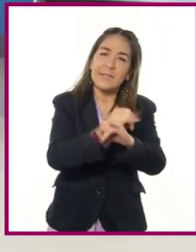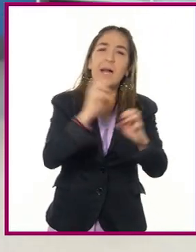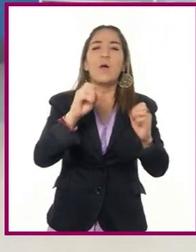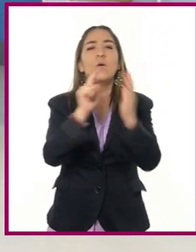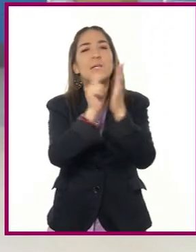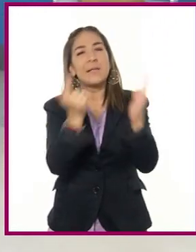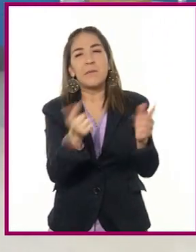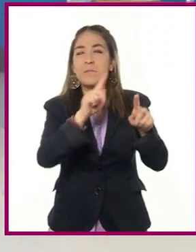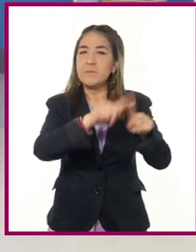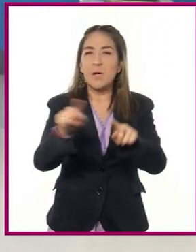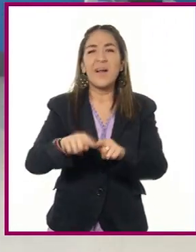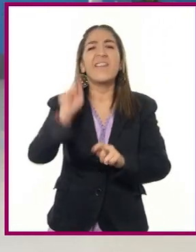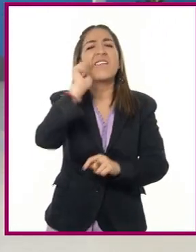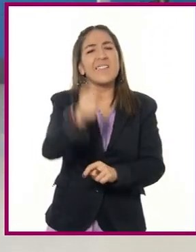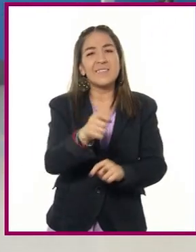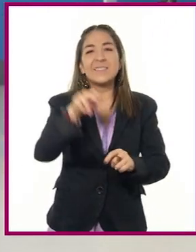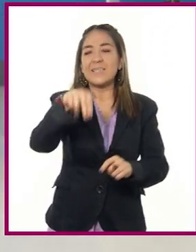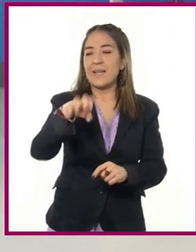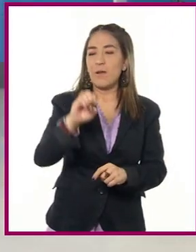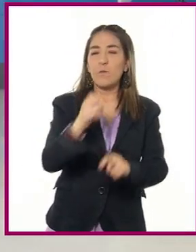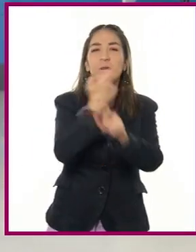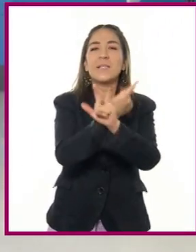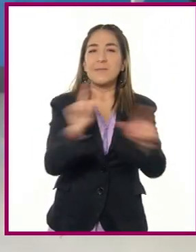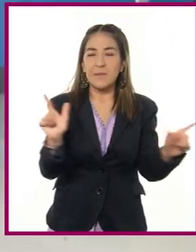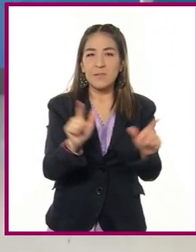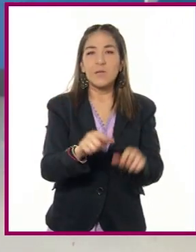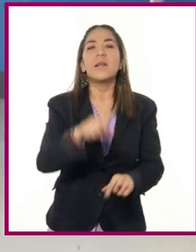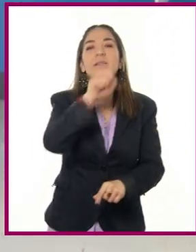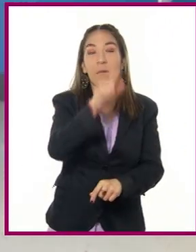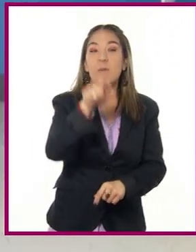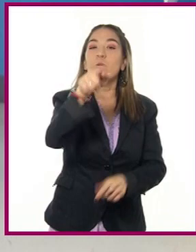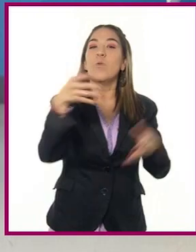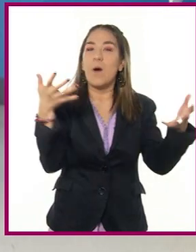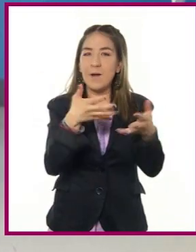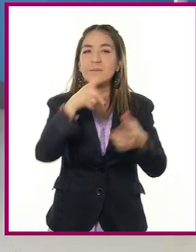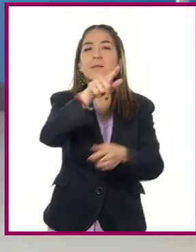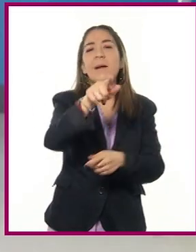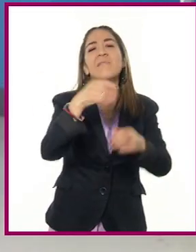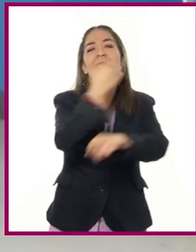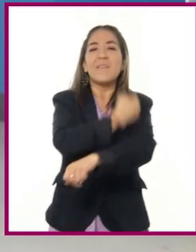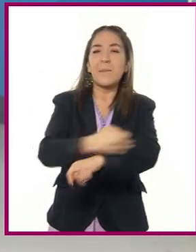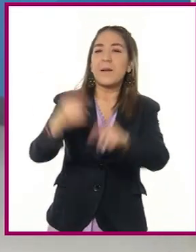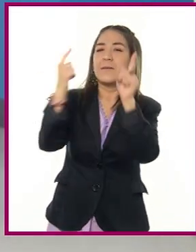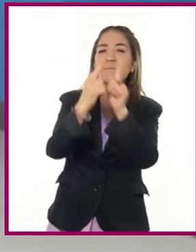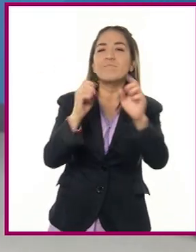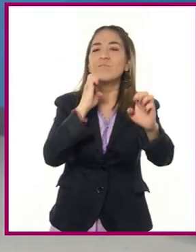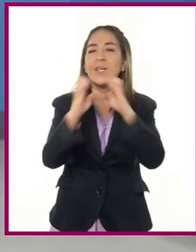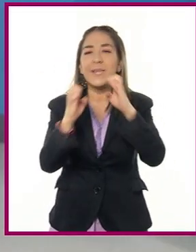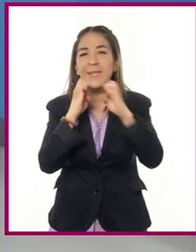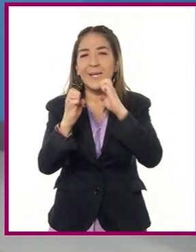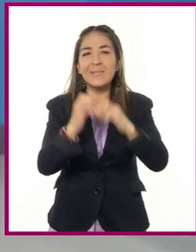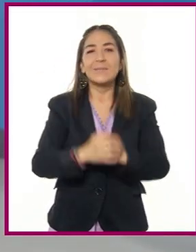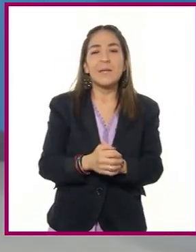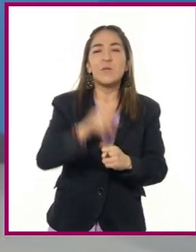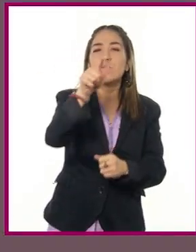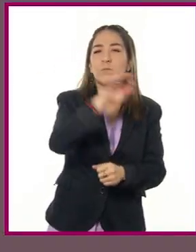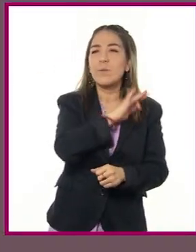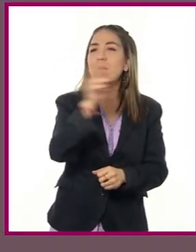el neoliberalismo. Además, realicen una breve entrevista a alguno de sus familiares. Pueden